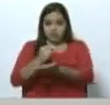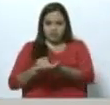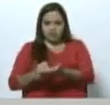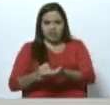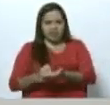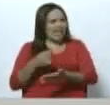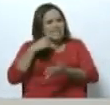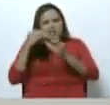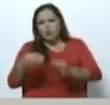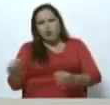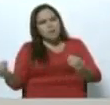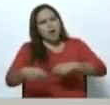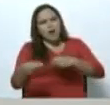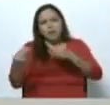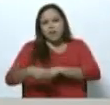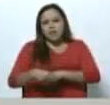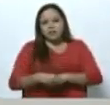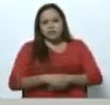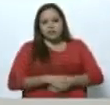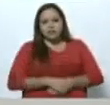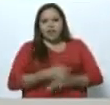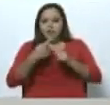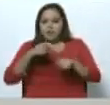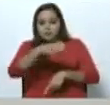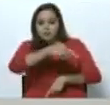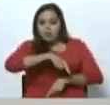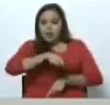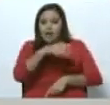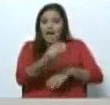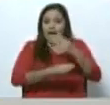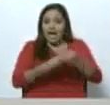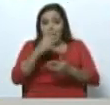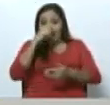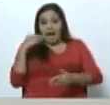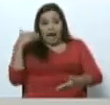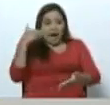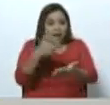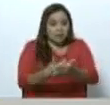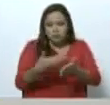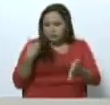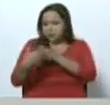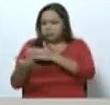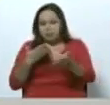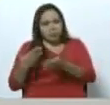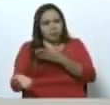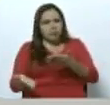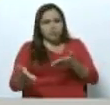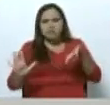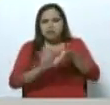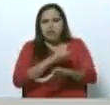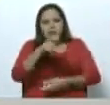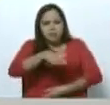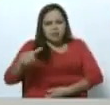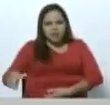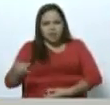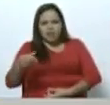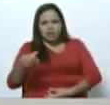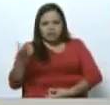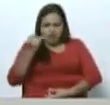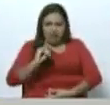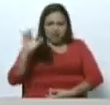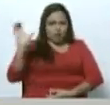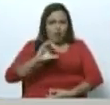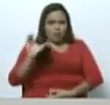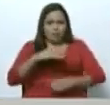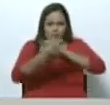más. Pero esa gente hace muchísimo tiempo dejó de interesarse por los casos, por lo que ocurre en Colombia.